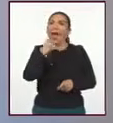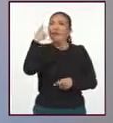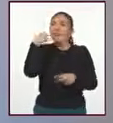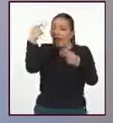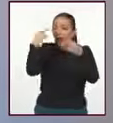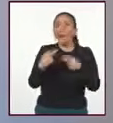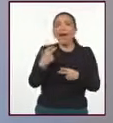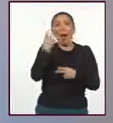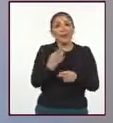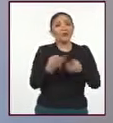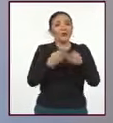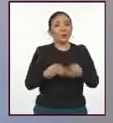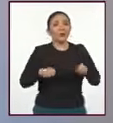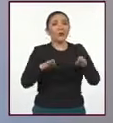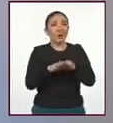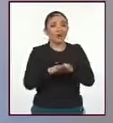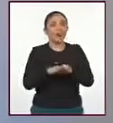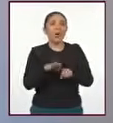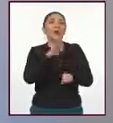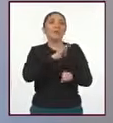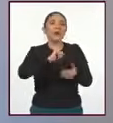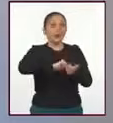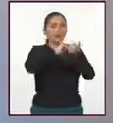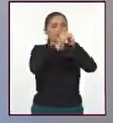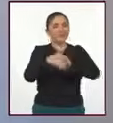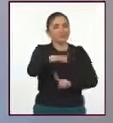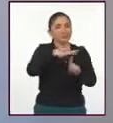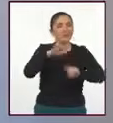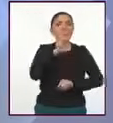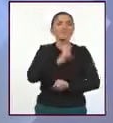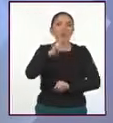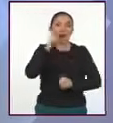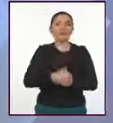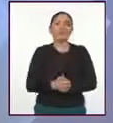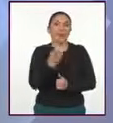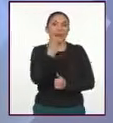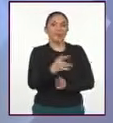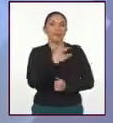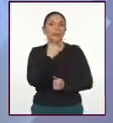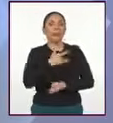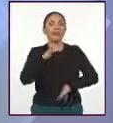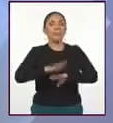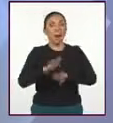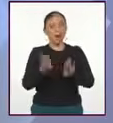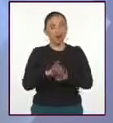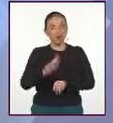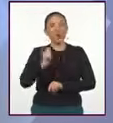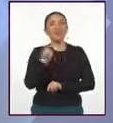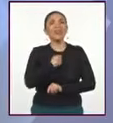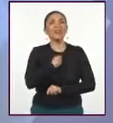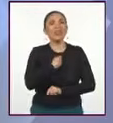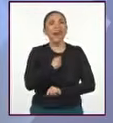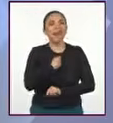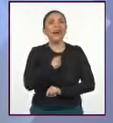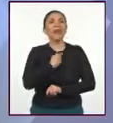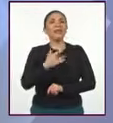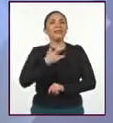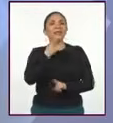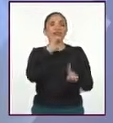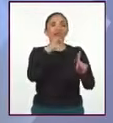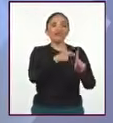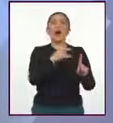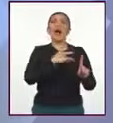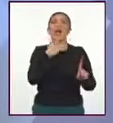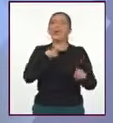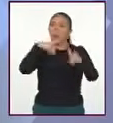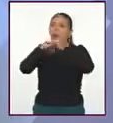y realmente puede hacer el ámbito escolar mucho más ameno. Y empieza a generar identidades, ¿no? Empieza a generar que el niño se sienta en un lugar